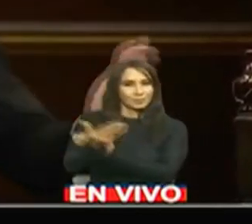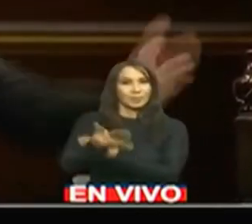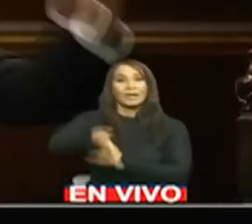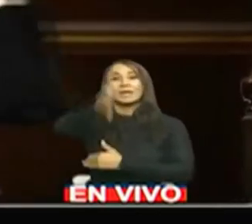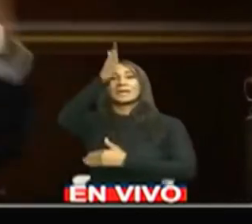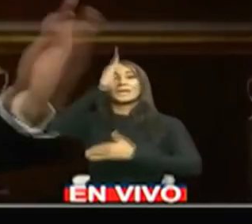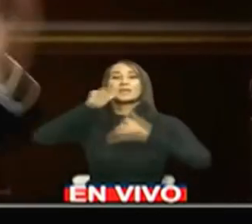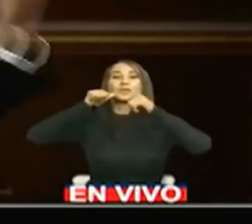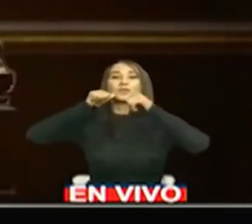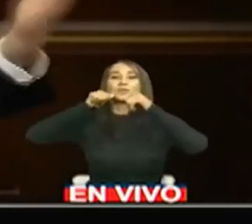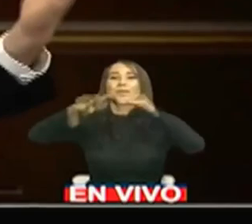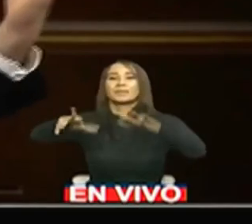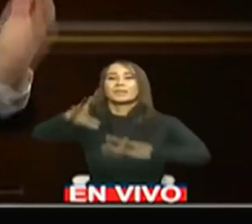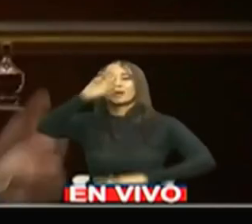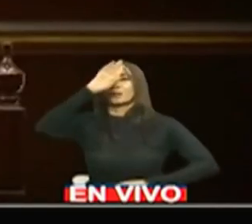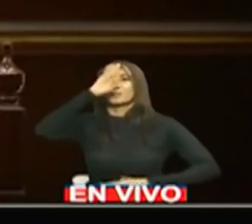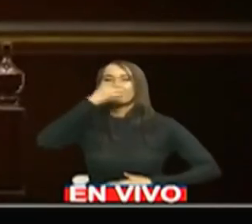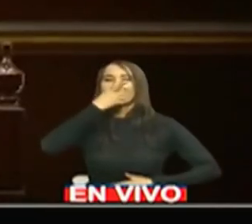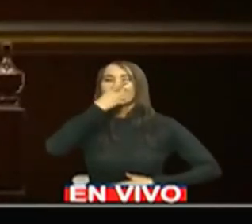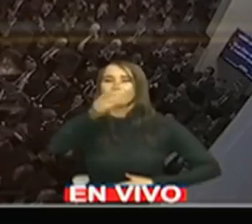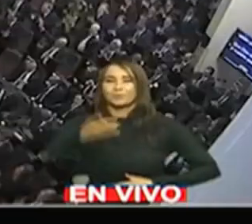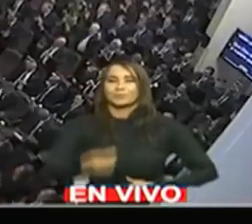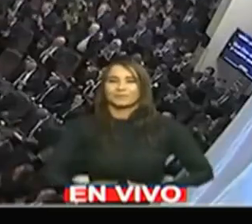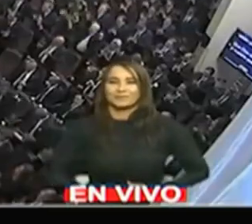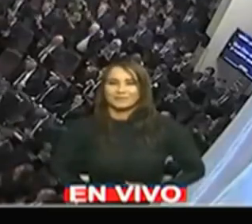Dios bendiga a nuestro pueblo.